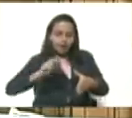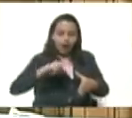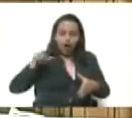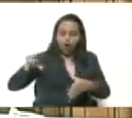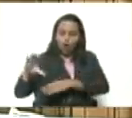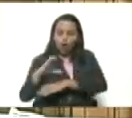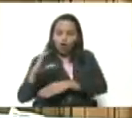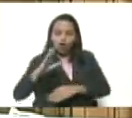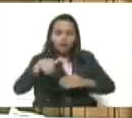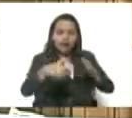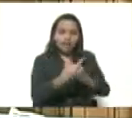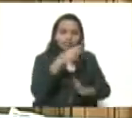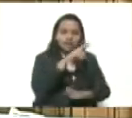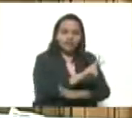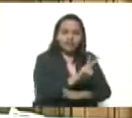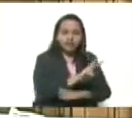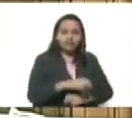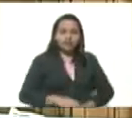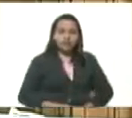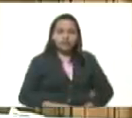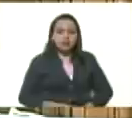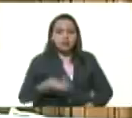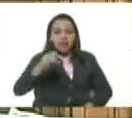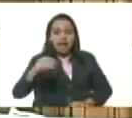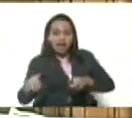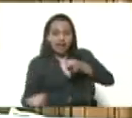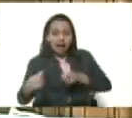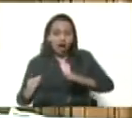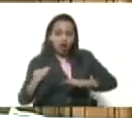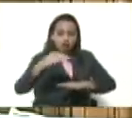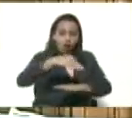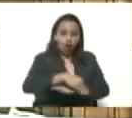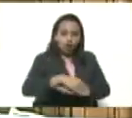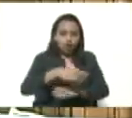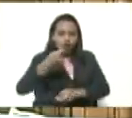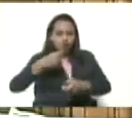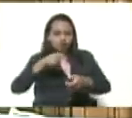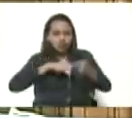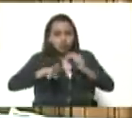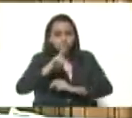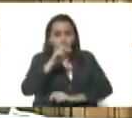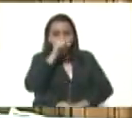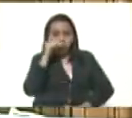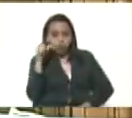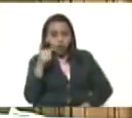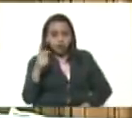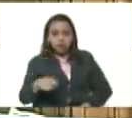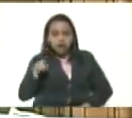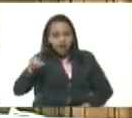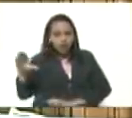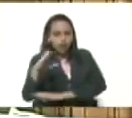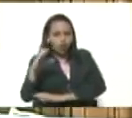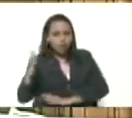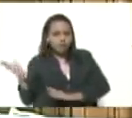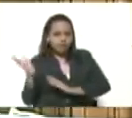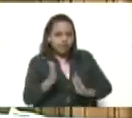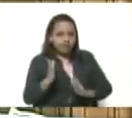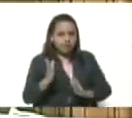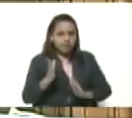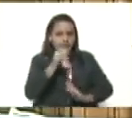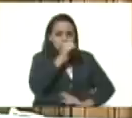pasar vehículos ilegales, contrabando, drogas, porque de Colombia es que viene todo el tráfico de drogas.